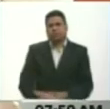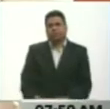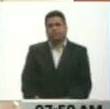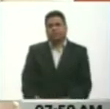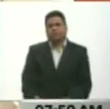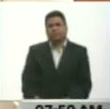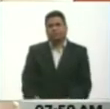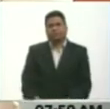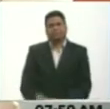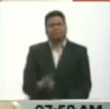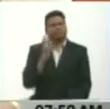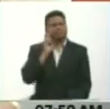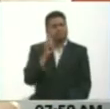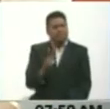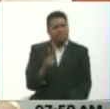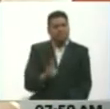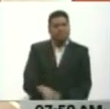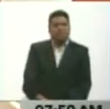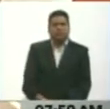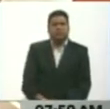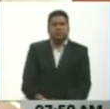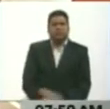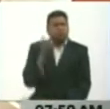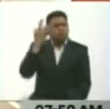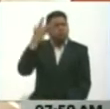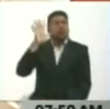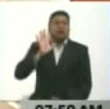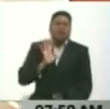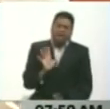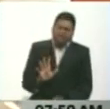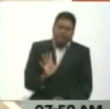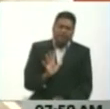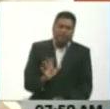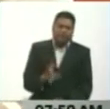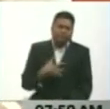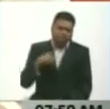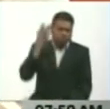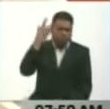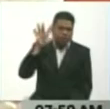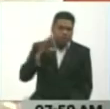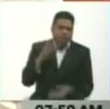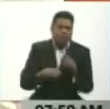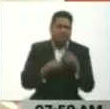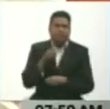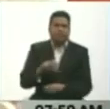que que se ha hecho. O sea, si estamos aquí el día de hoy,